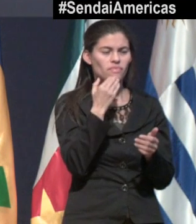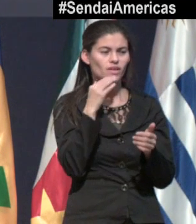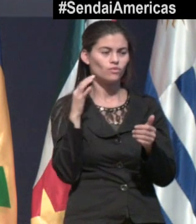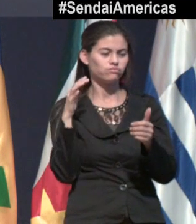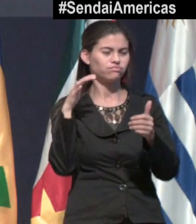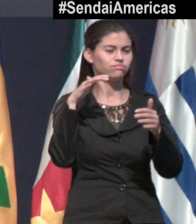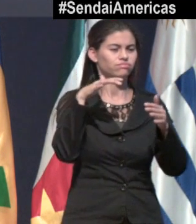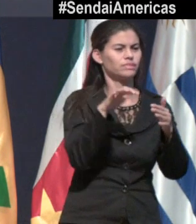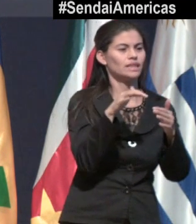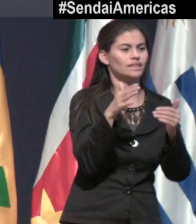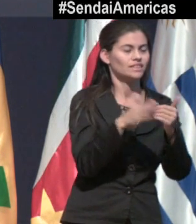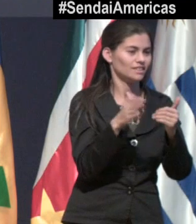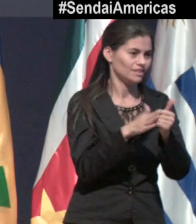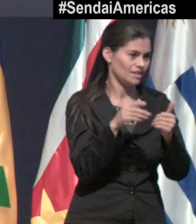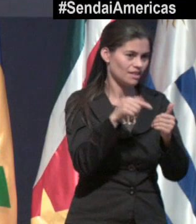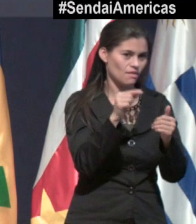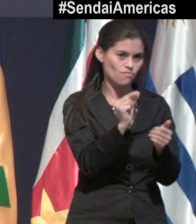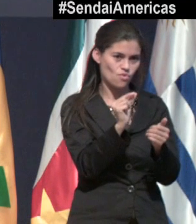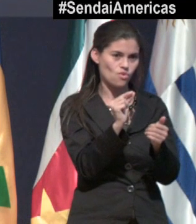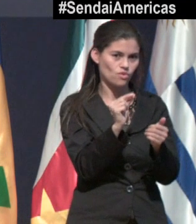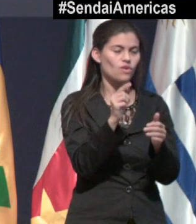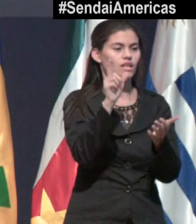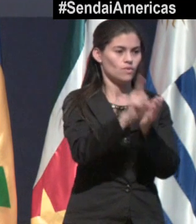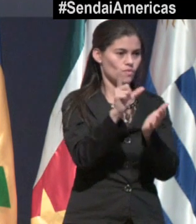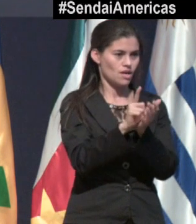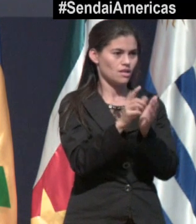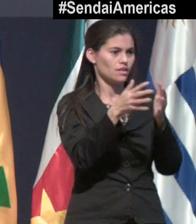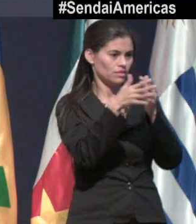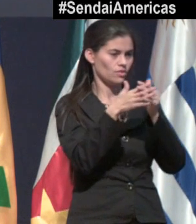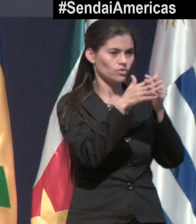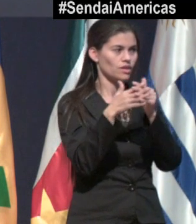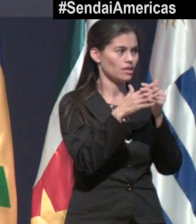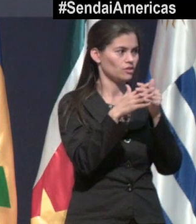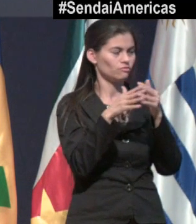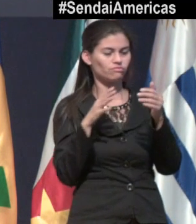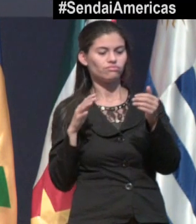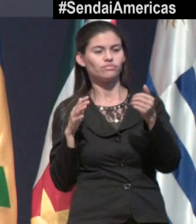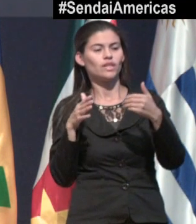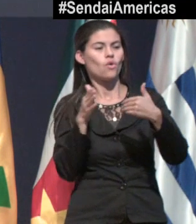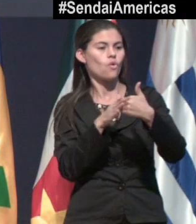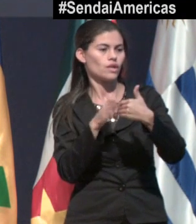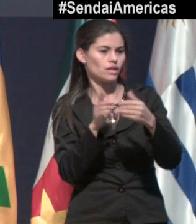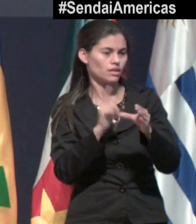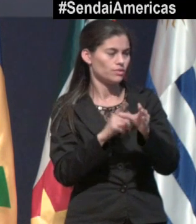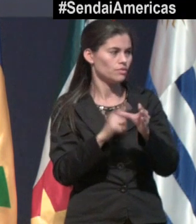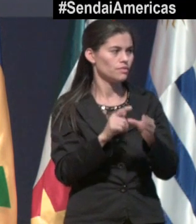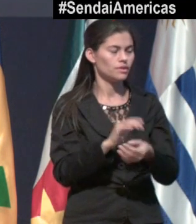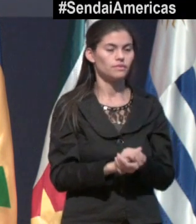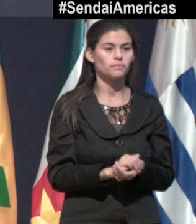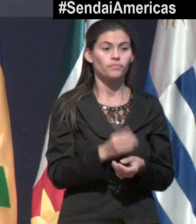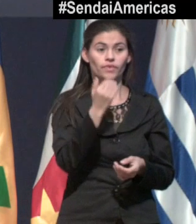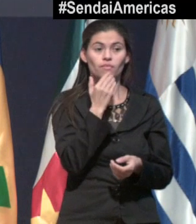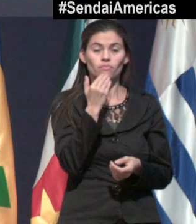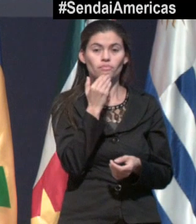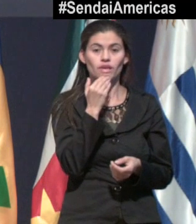pequeña del territorio, de la población y de la economía de Estados Unidos. Si el